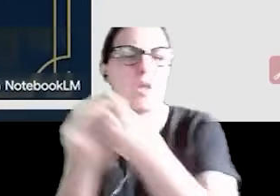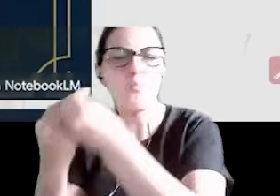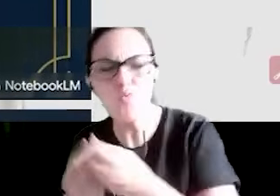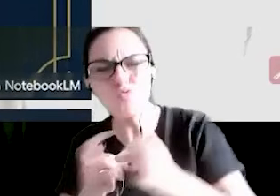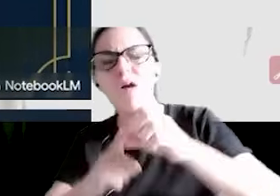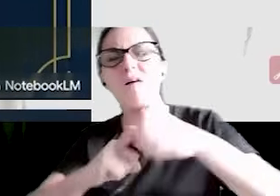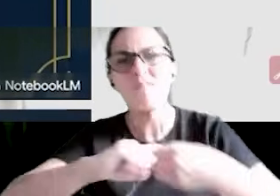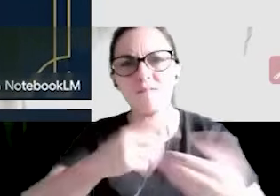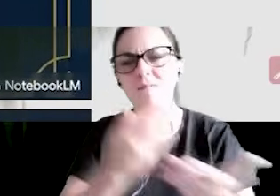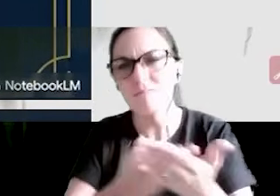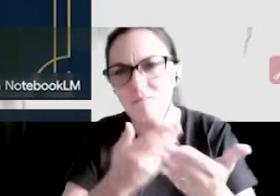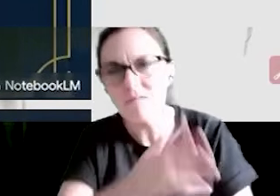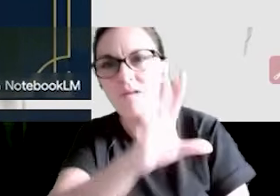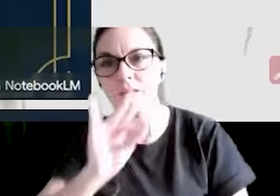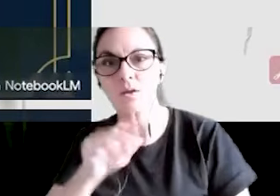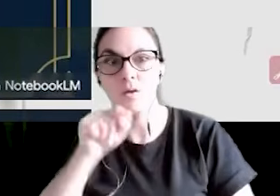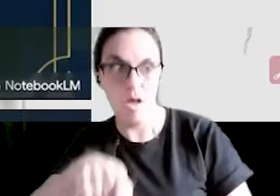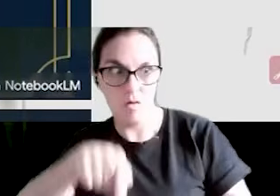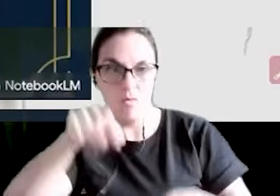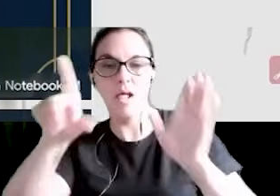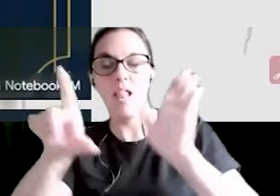Pero ahora con la ley que se